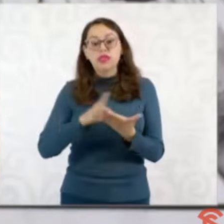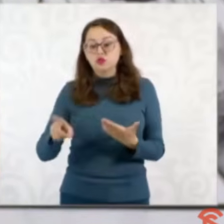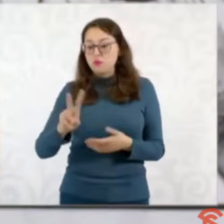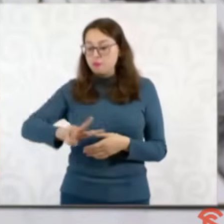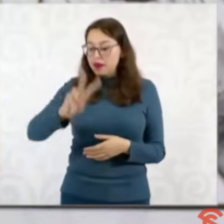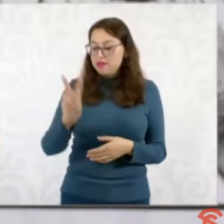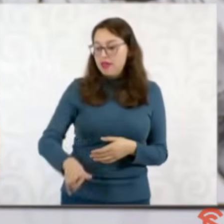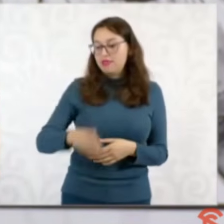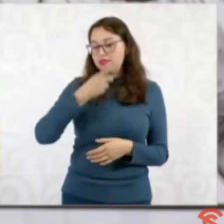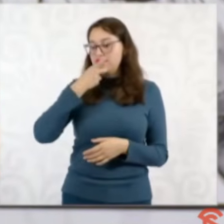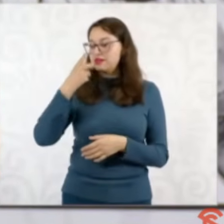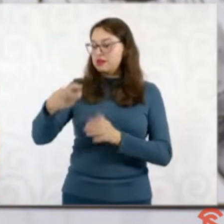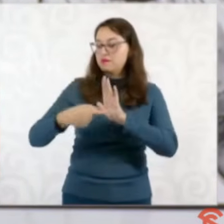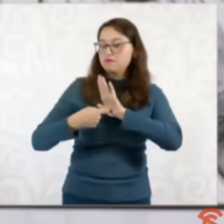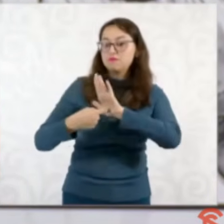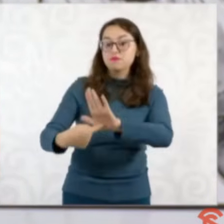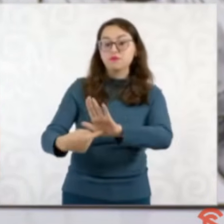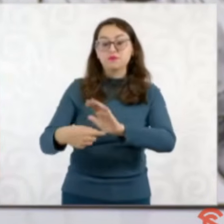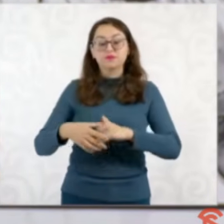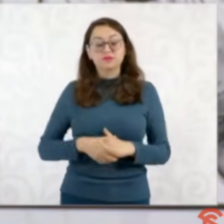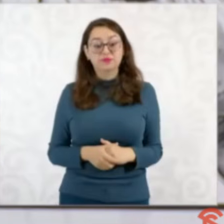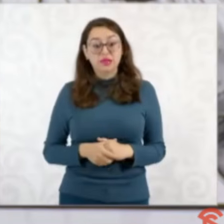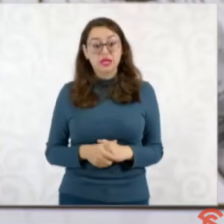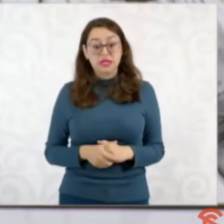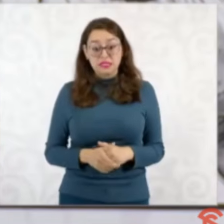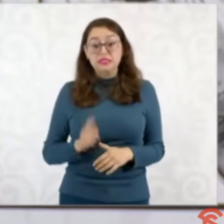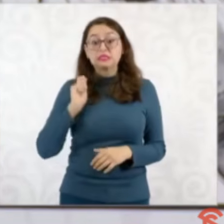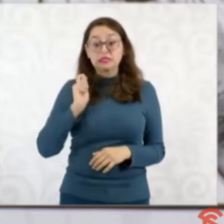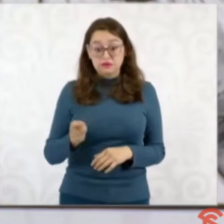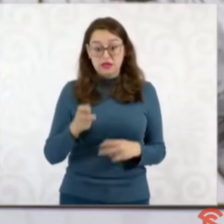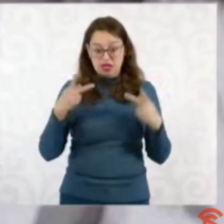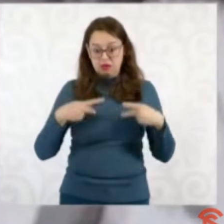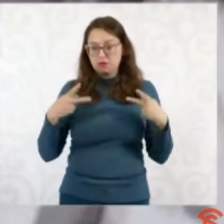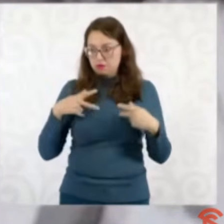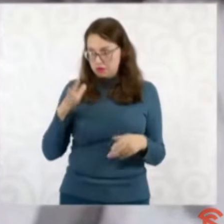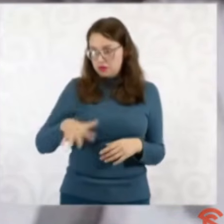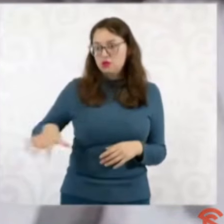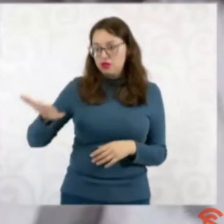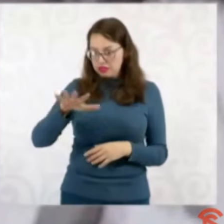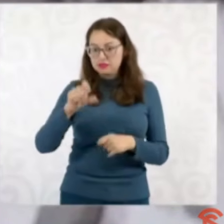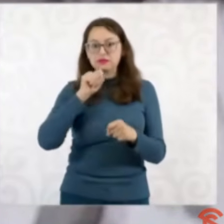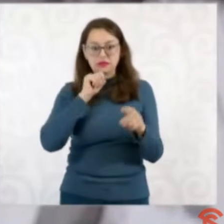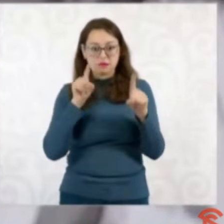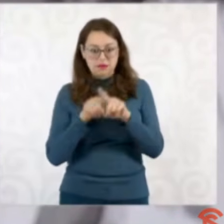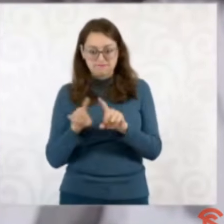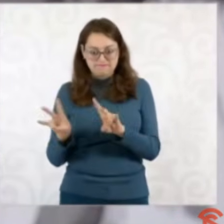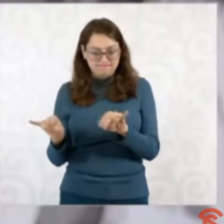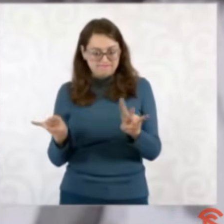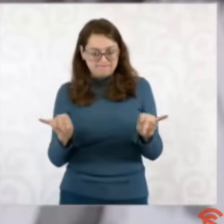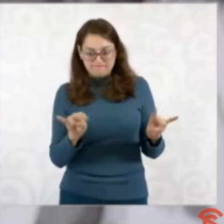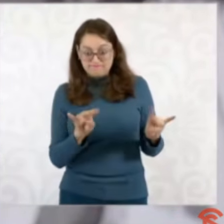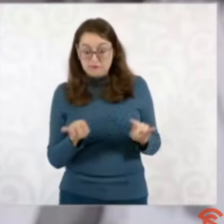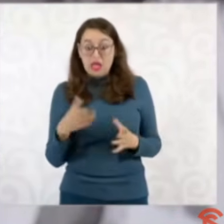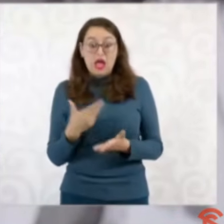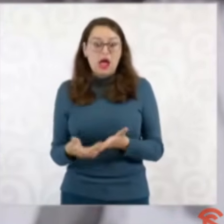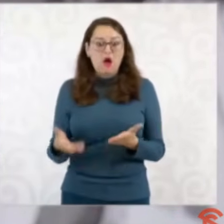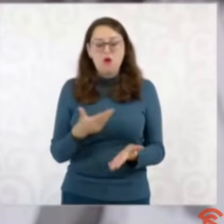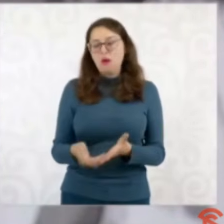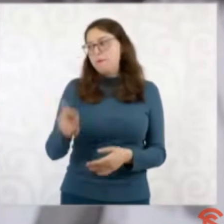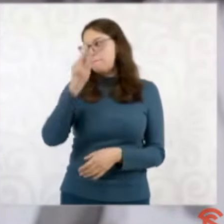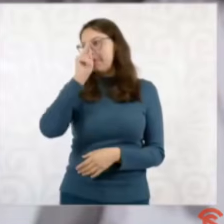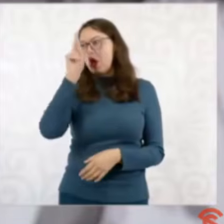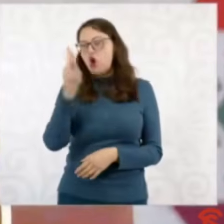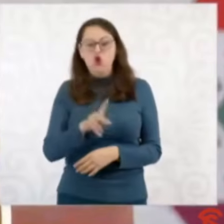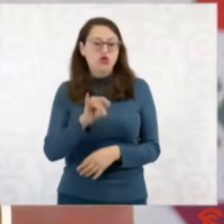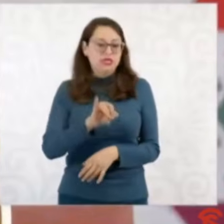replicar. Pero eso no quiere decir que la gente no esté atenta, más ahora con la inteligencia artificial